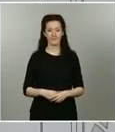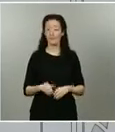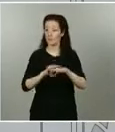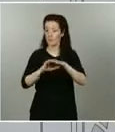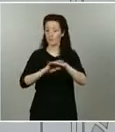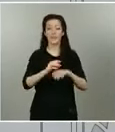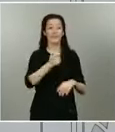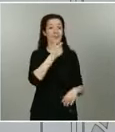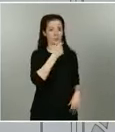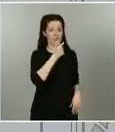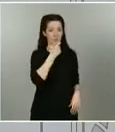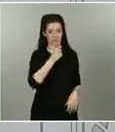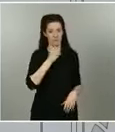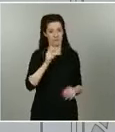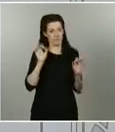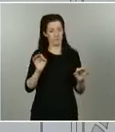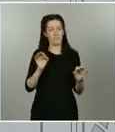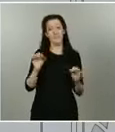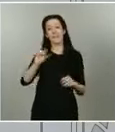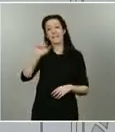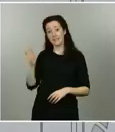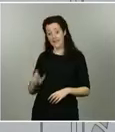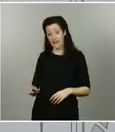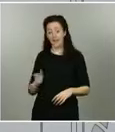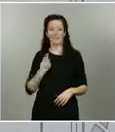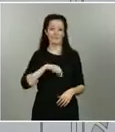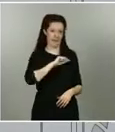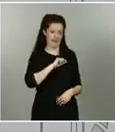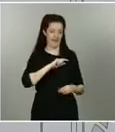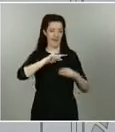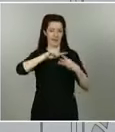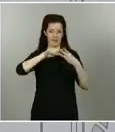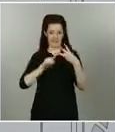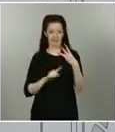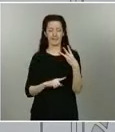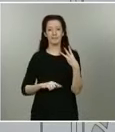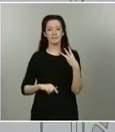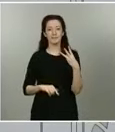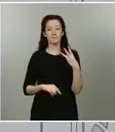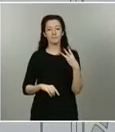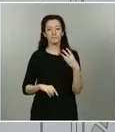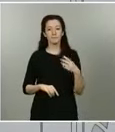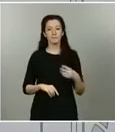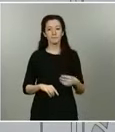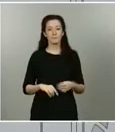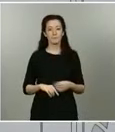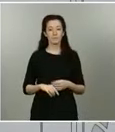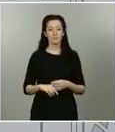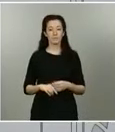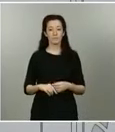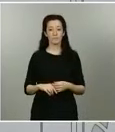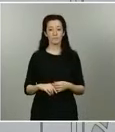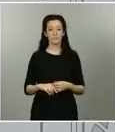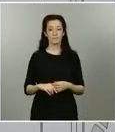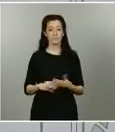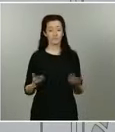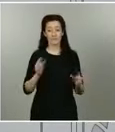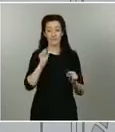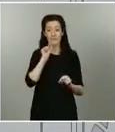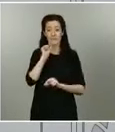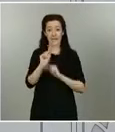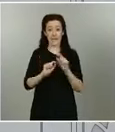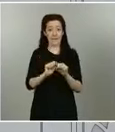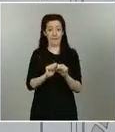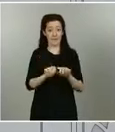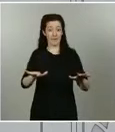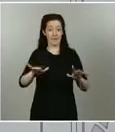ellos, Italia es el otro y España es el otro. Tenemos una evolución de progresión de la epidemia similar